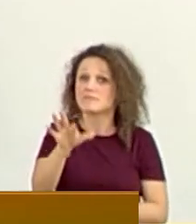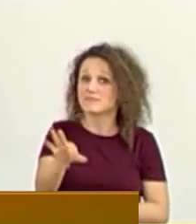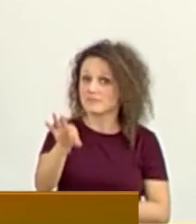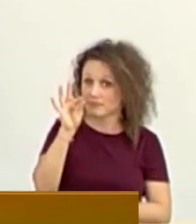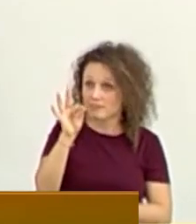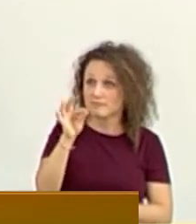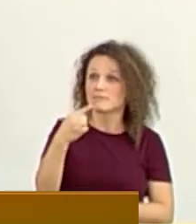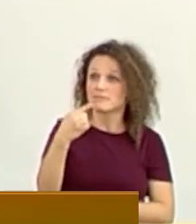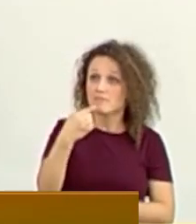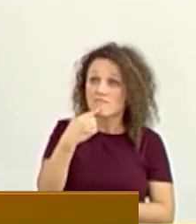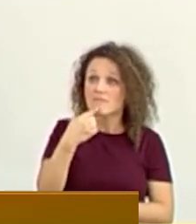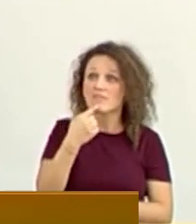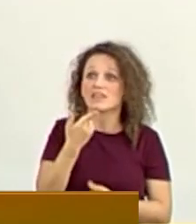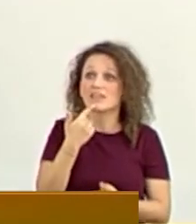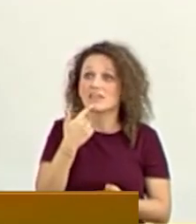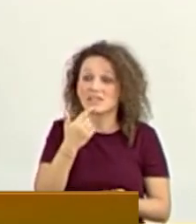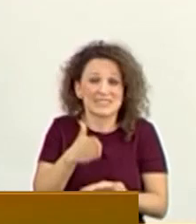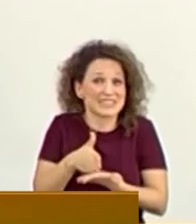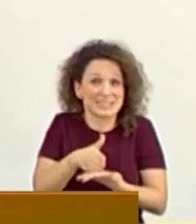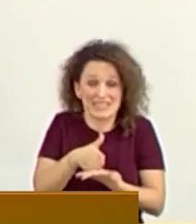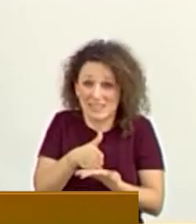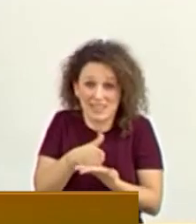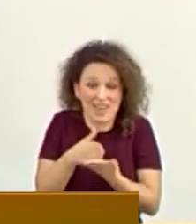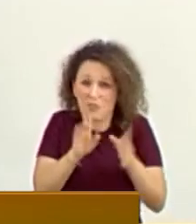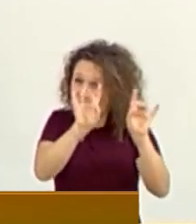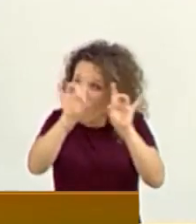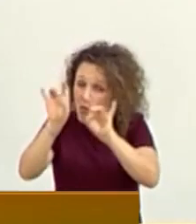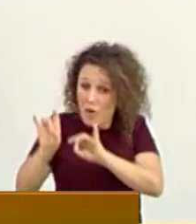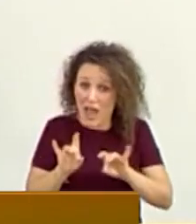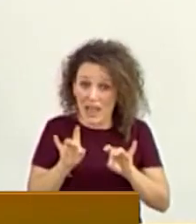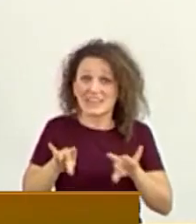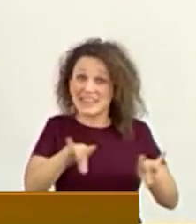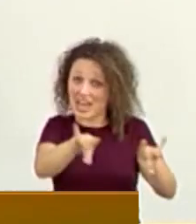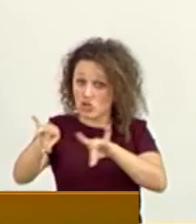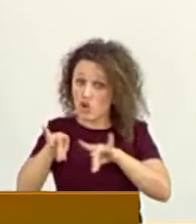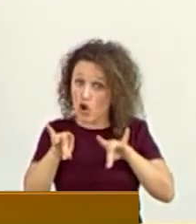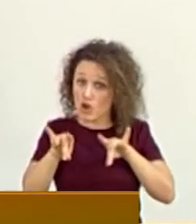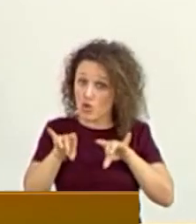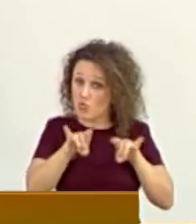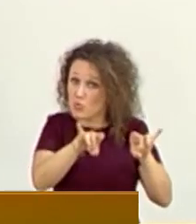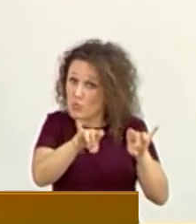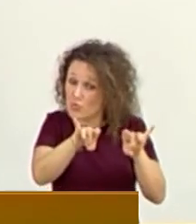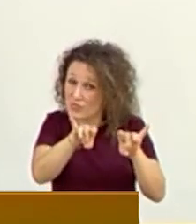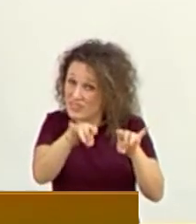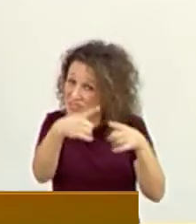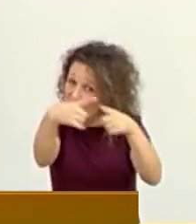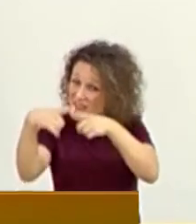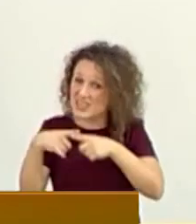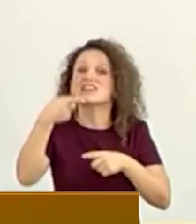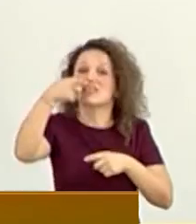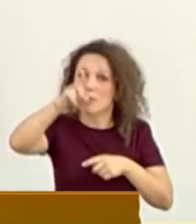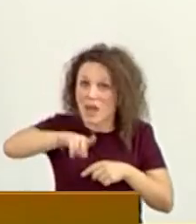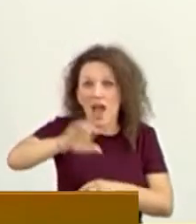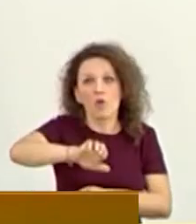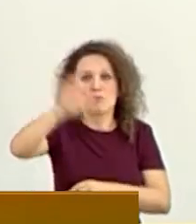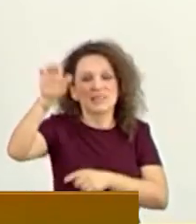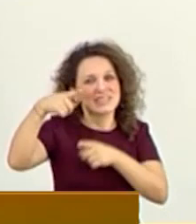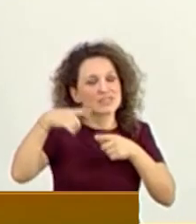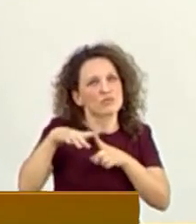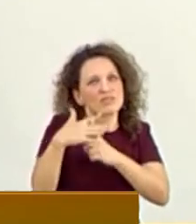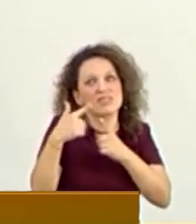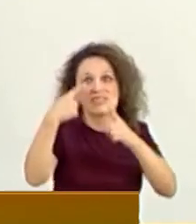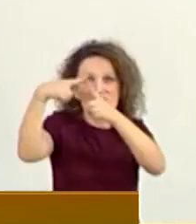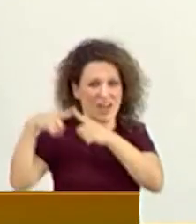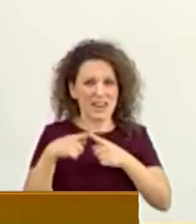en todos y cada uno de sus informes. Y nosotros nos debemos a lo que nos debemos, a los ciudadanos, y hacemos nuestro trabajo de una manera totalmente